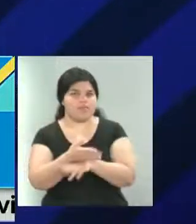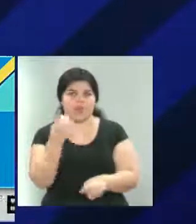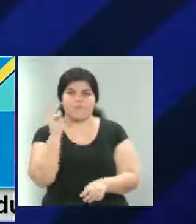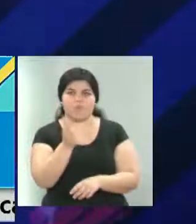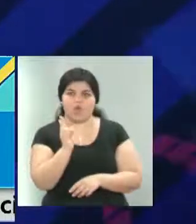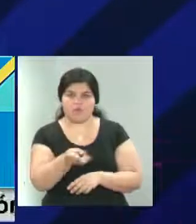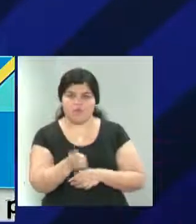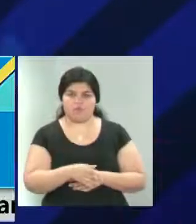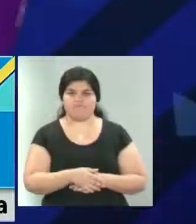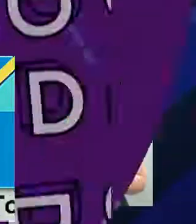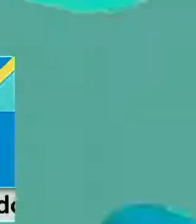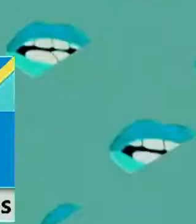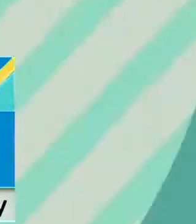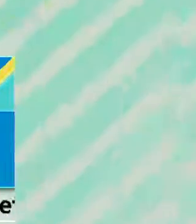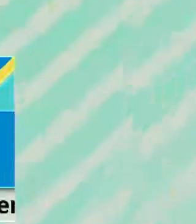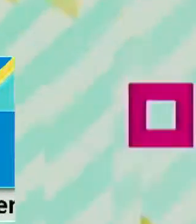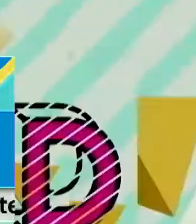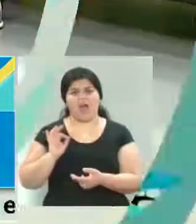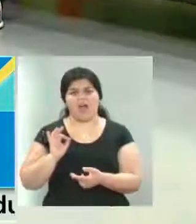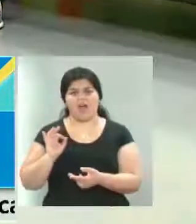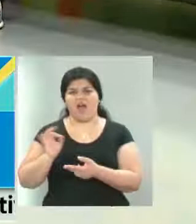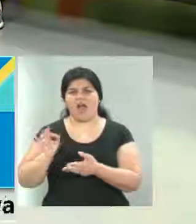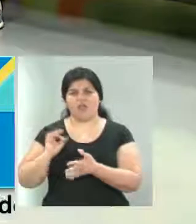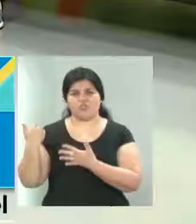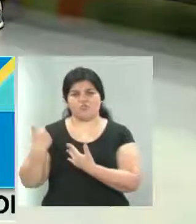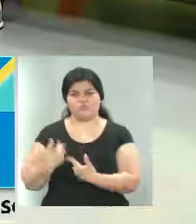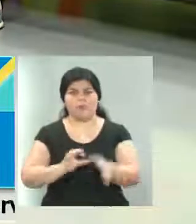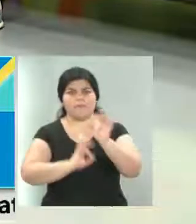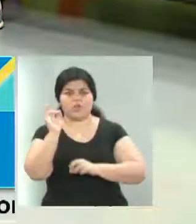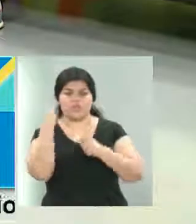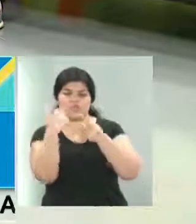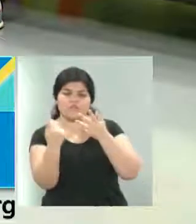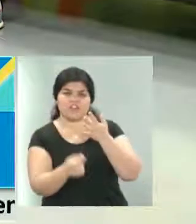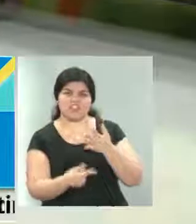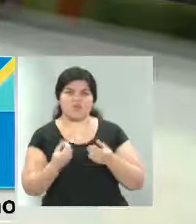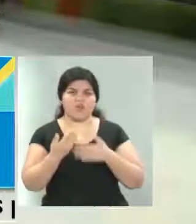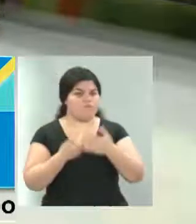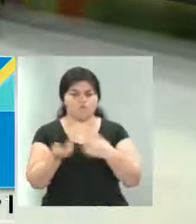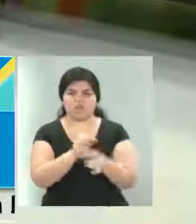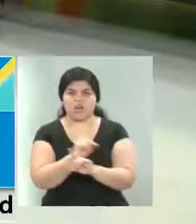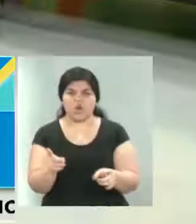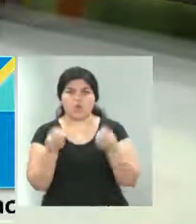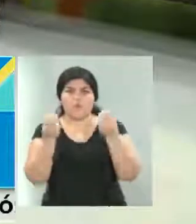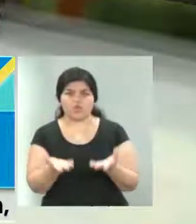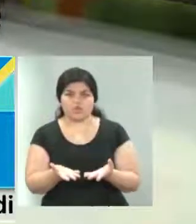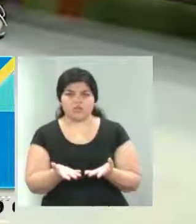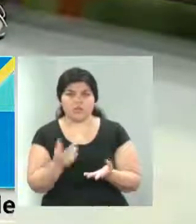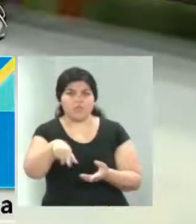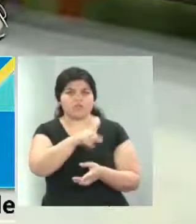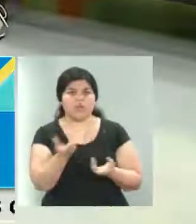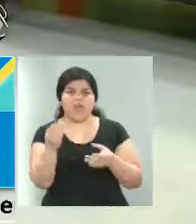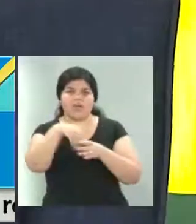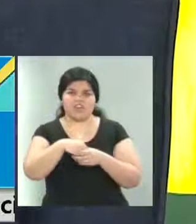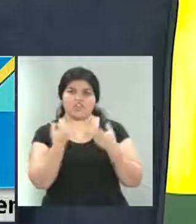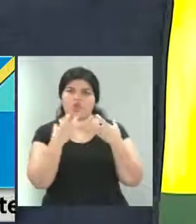desarrollado diversos proyectos a lo largo de estos años. La pregunta es, ¿por qué no han funcionado? ¿Qué es lo que opinan ustedes que están ligados al ámbito del deporte?